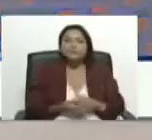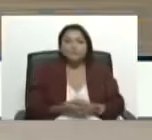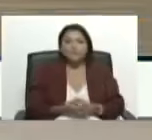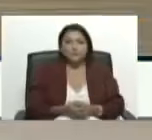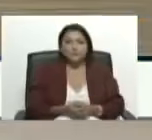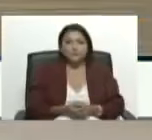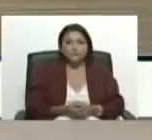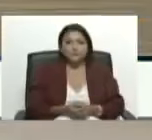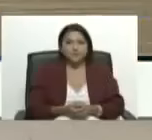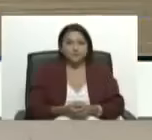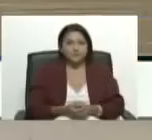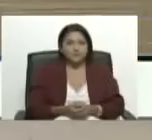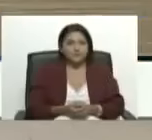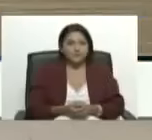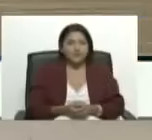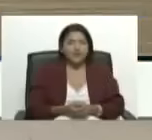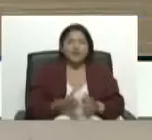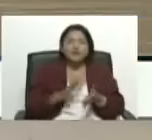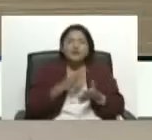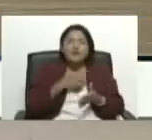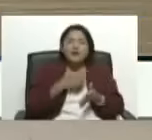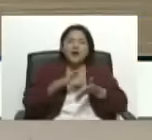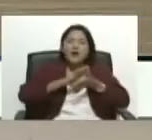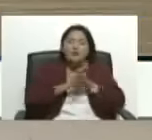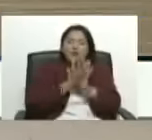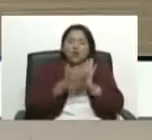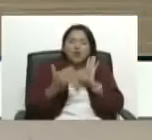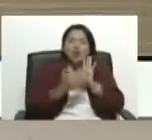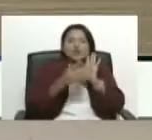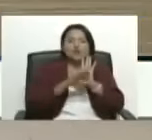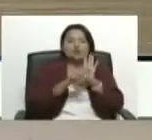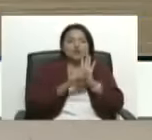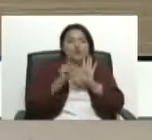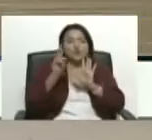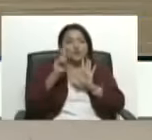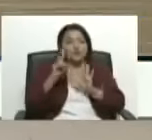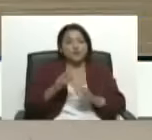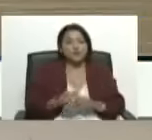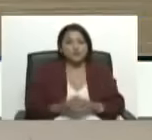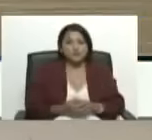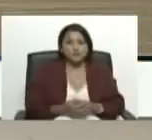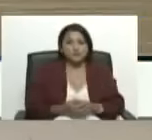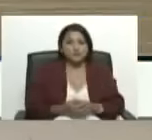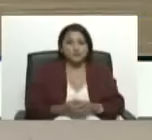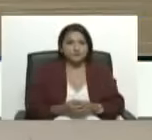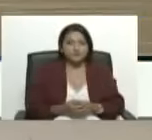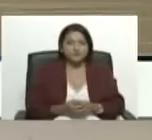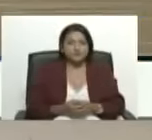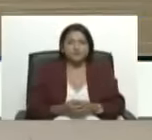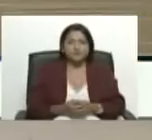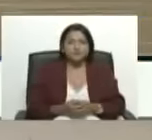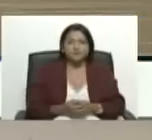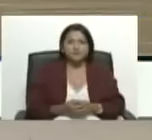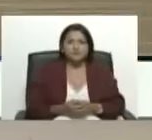el ordenamiento constitucional interno de Venezuela. Yo creo que para no irnos